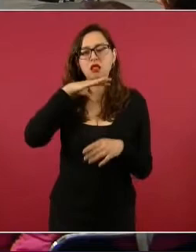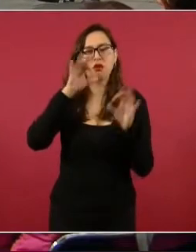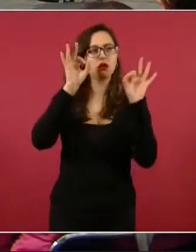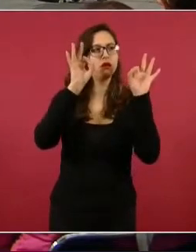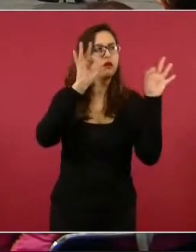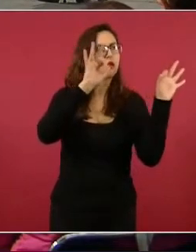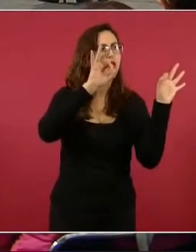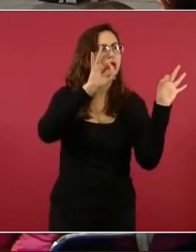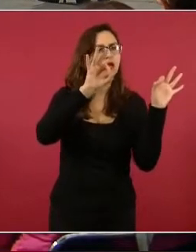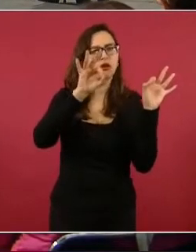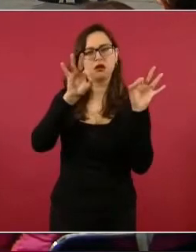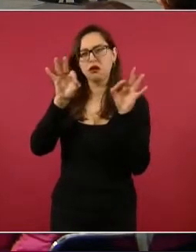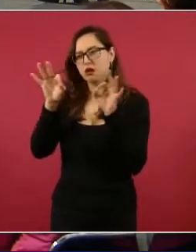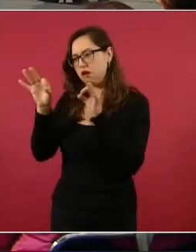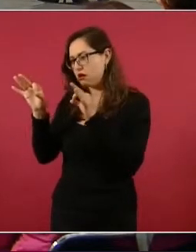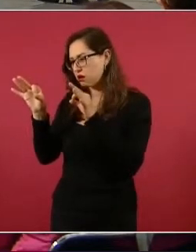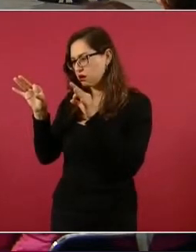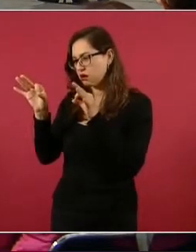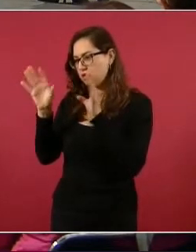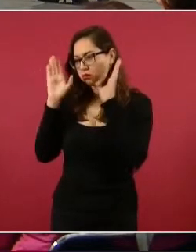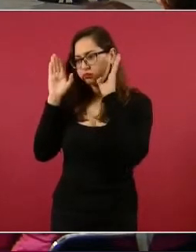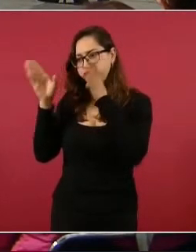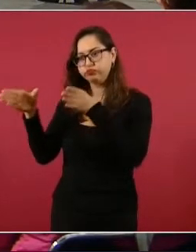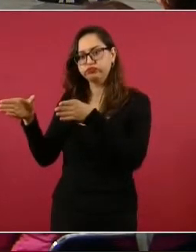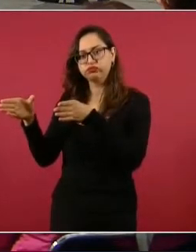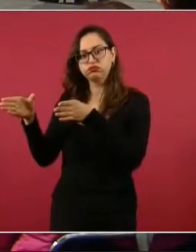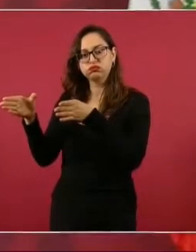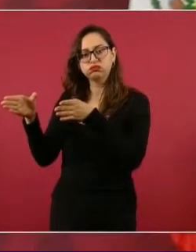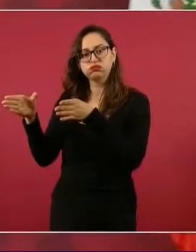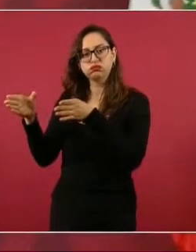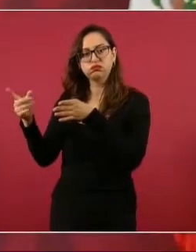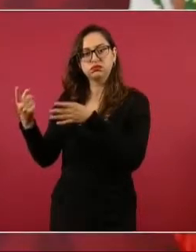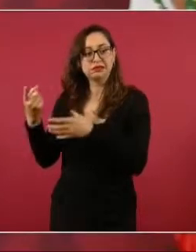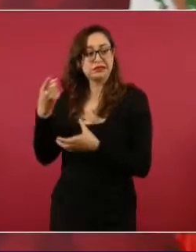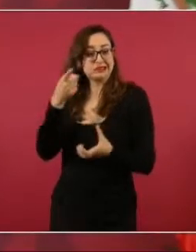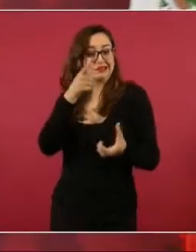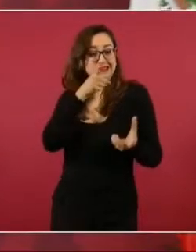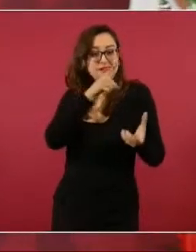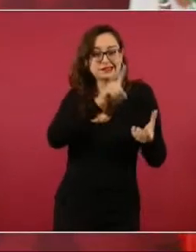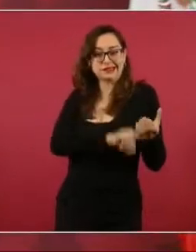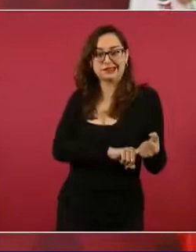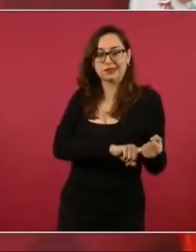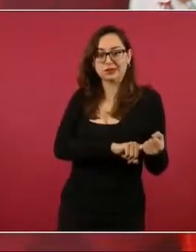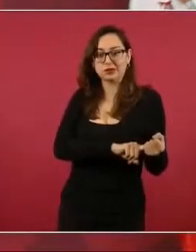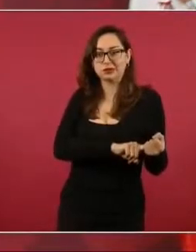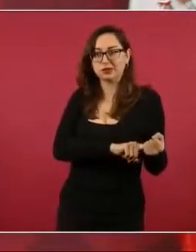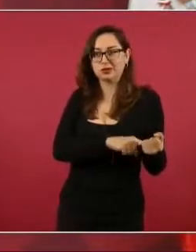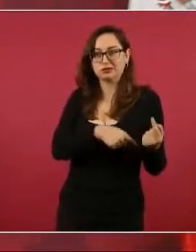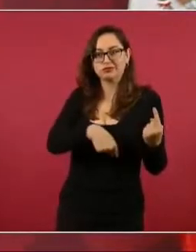y que no nos fijáramos